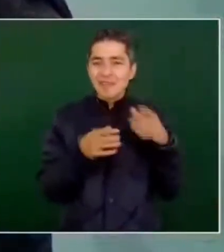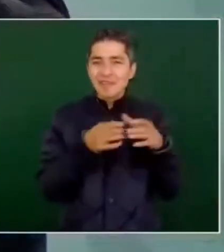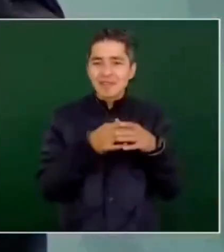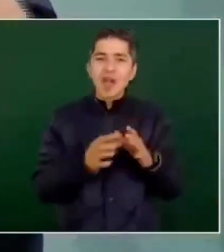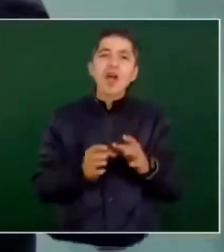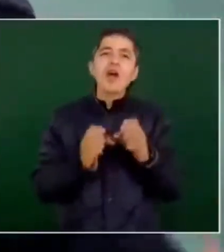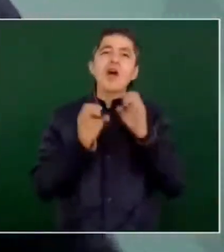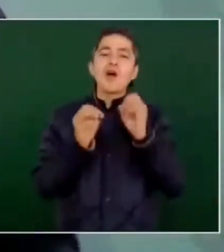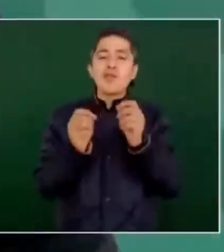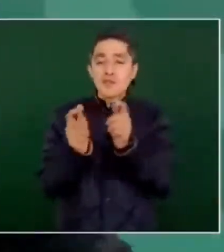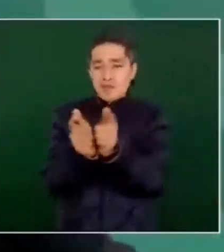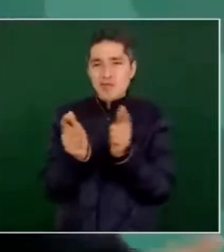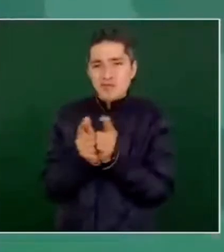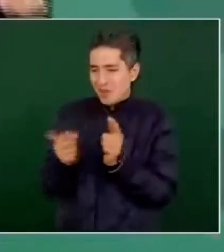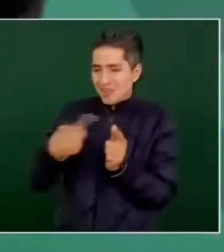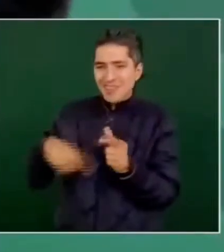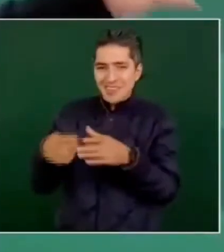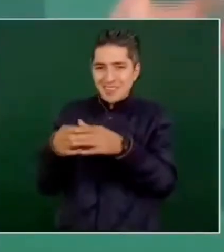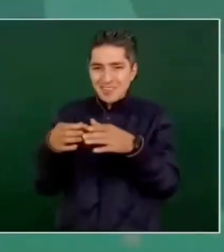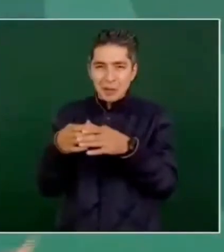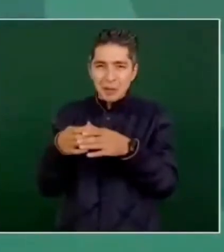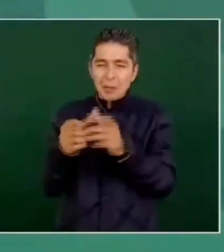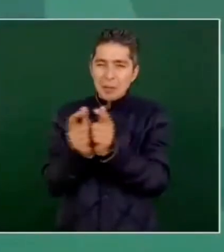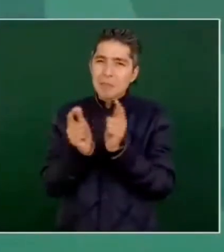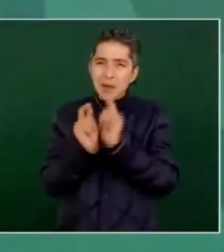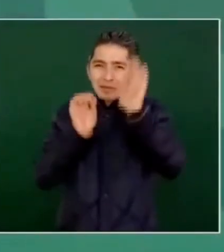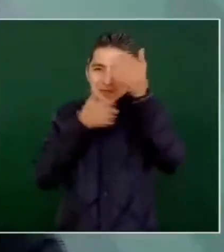grupo enmascarado de otro cartel